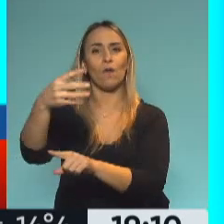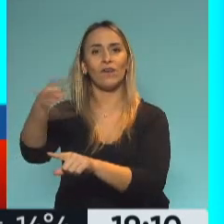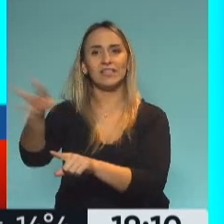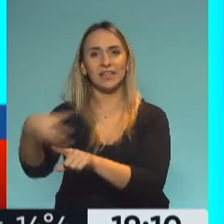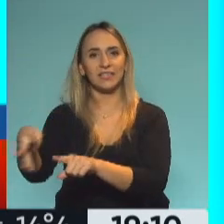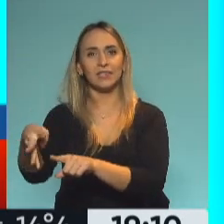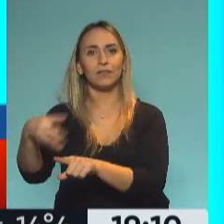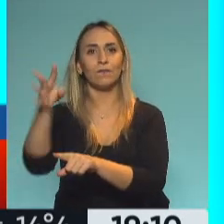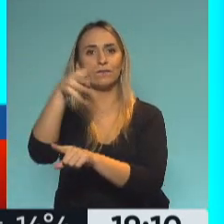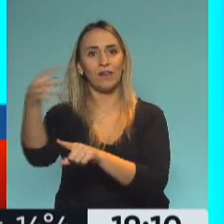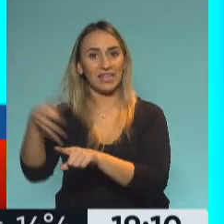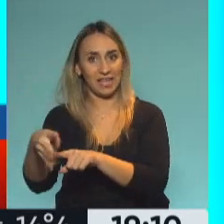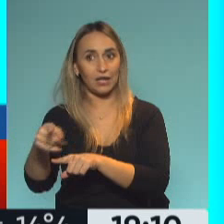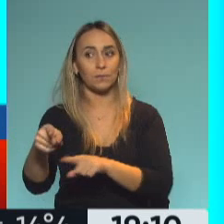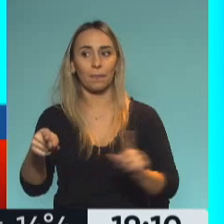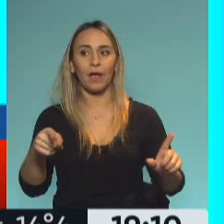el acuerdo bilateral con COVAX.